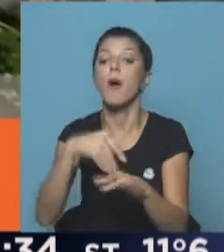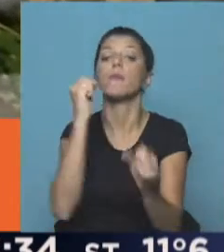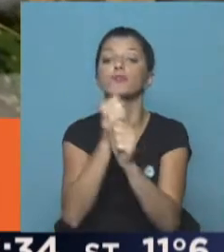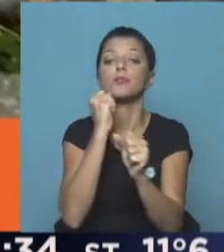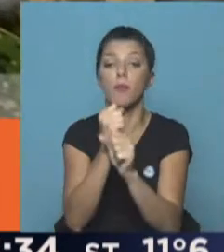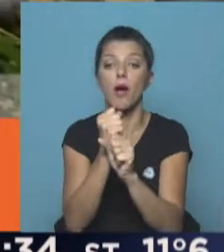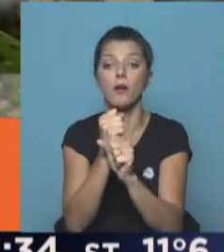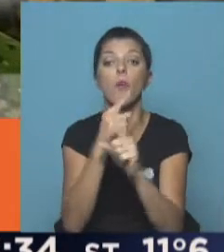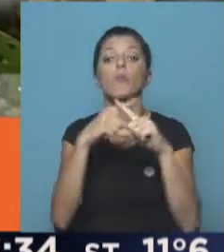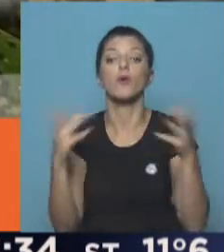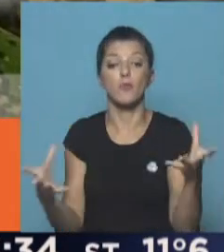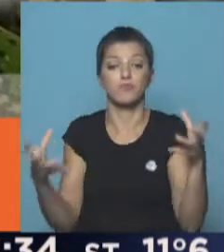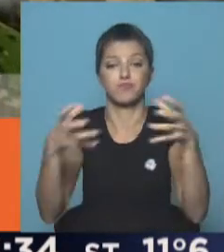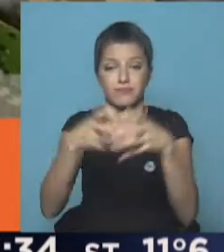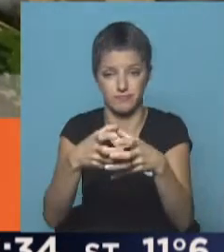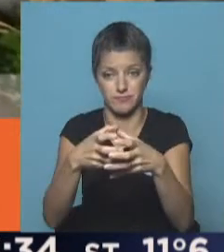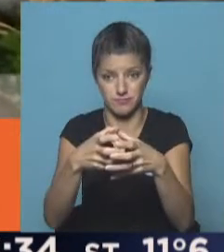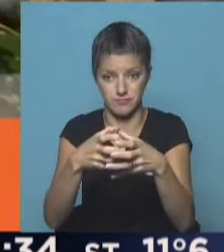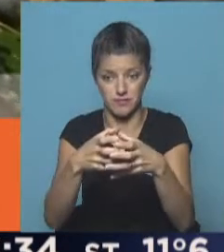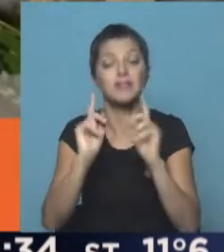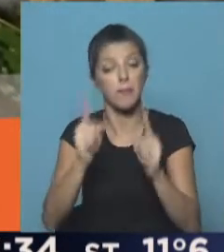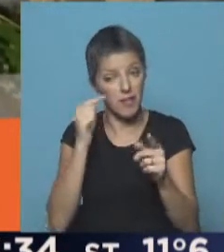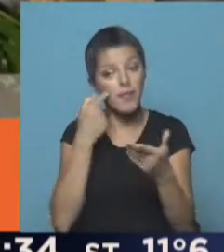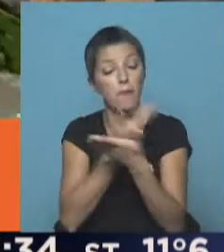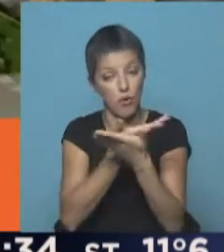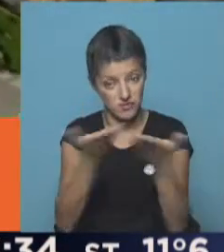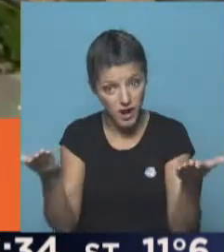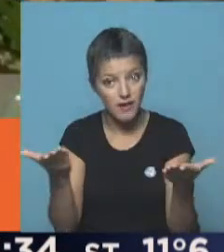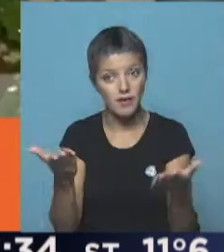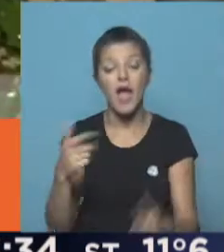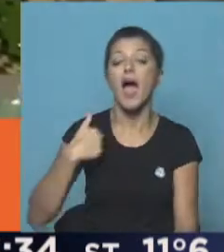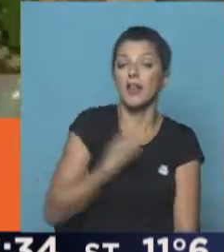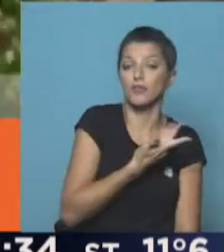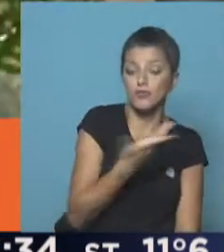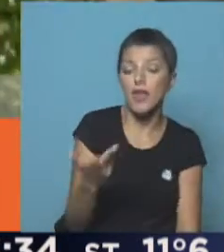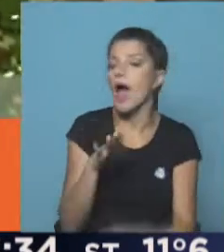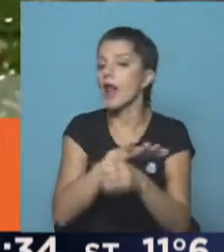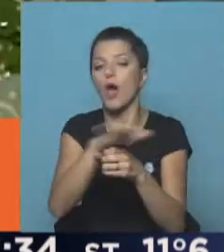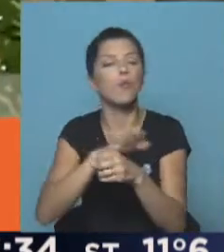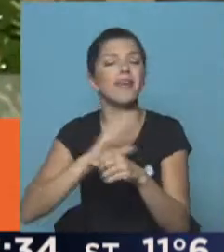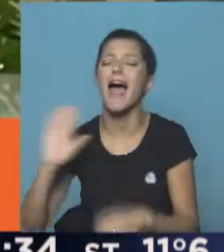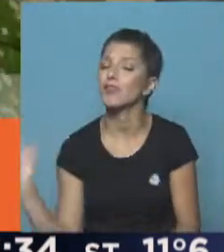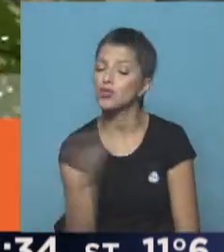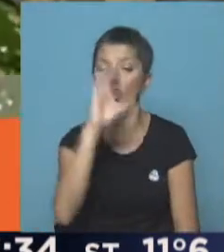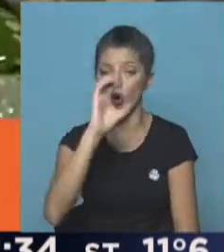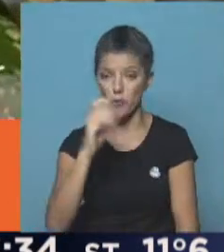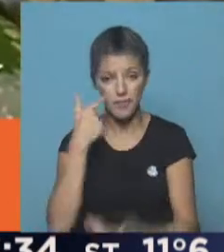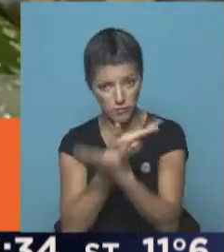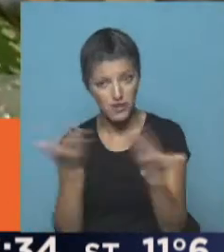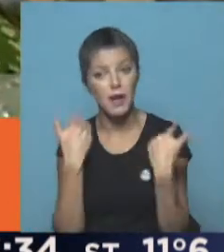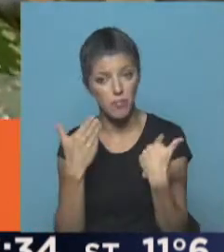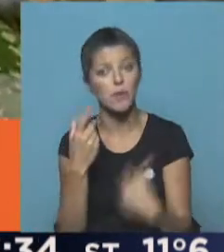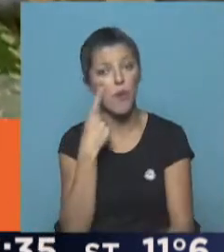una unidad y demostrarle a un pueblo, a una comunidad, a todo el país que se puede